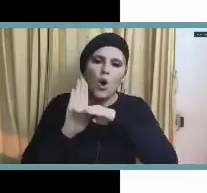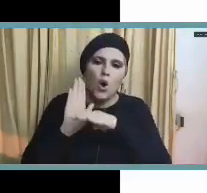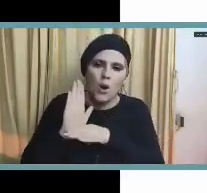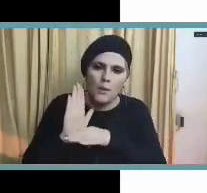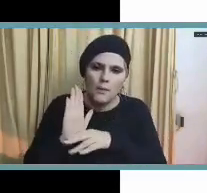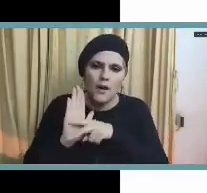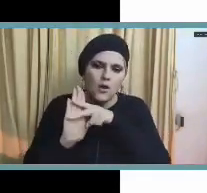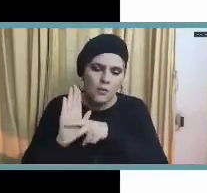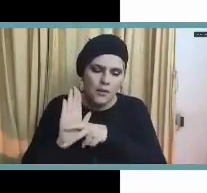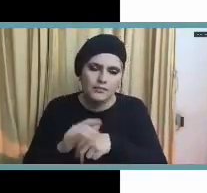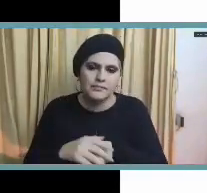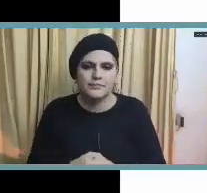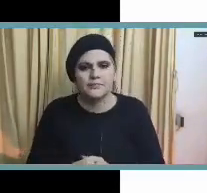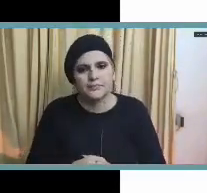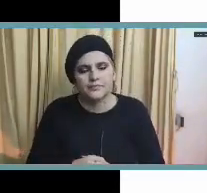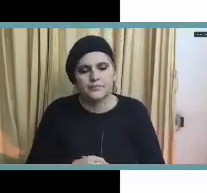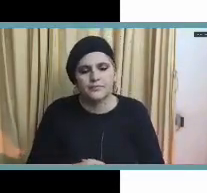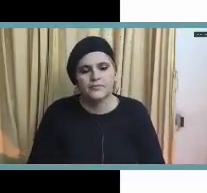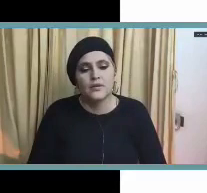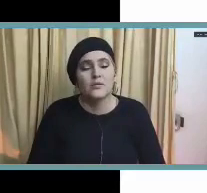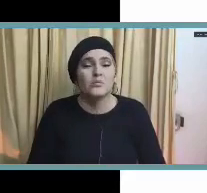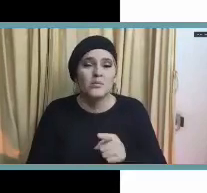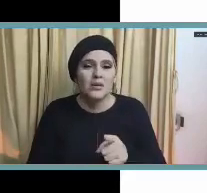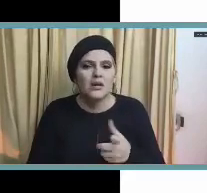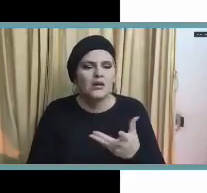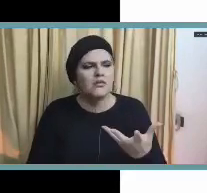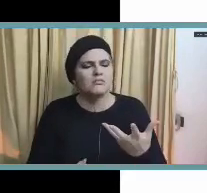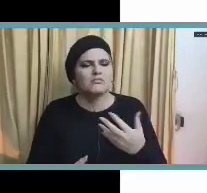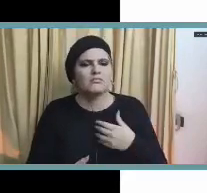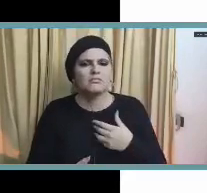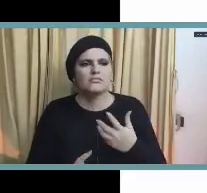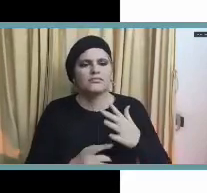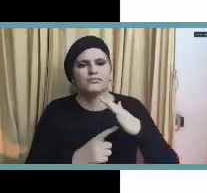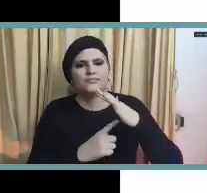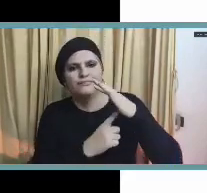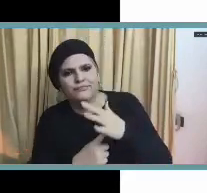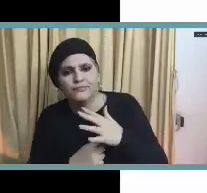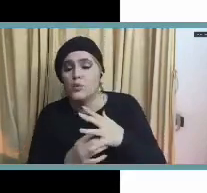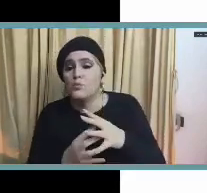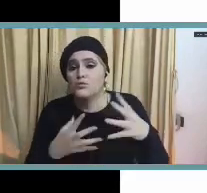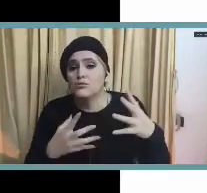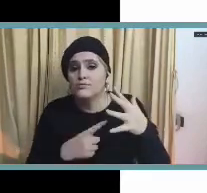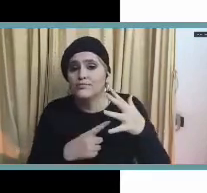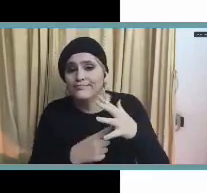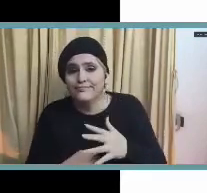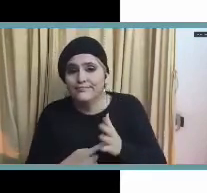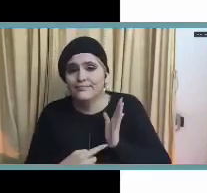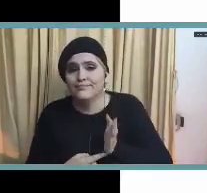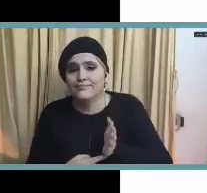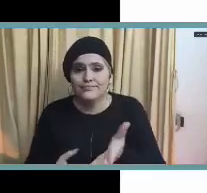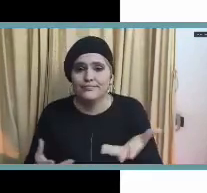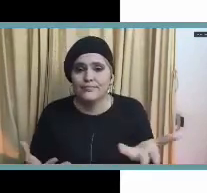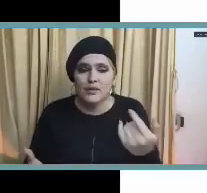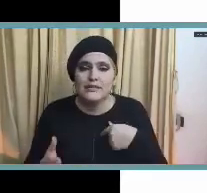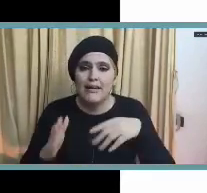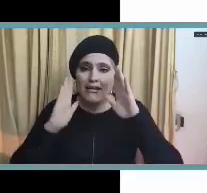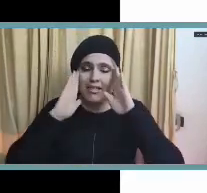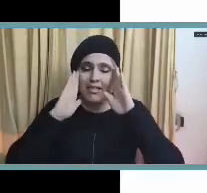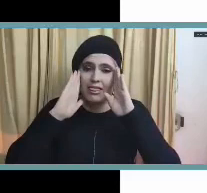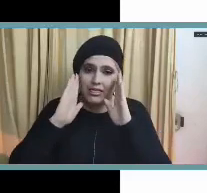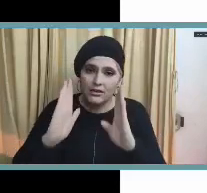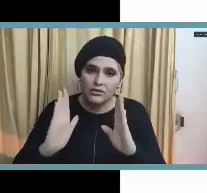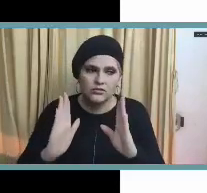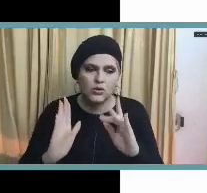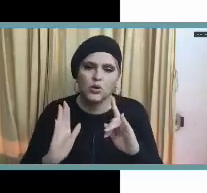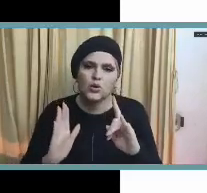digamos, hay una vulneración, una tendencia a la vulneración permanente, y tenemos que estar atentos a que eso no ocurra y